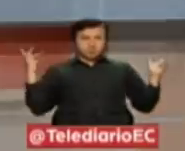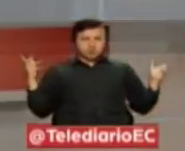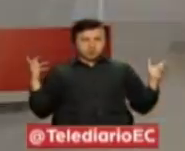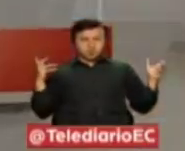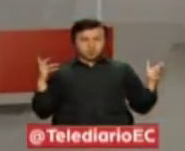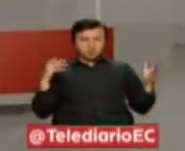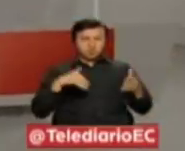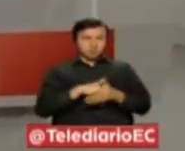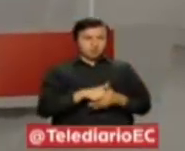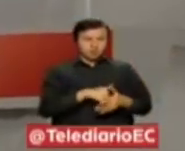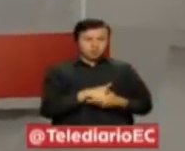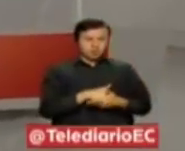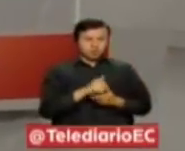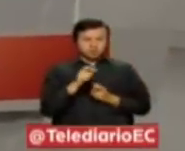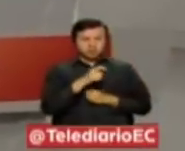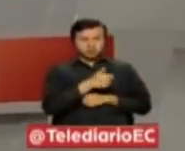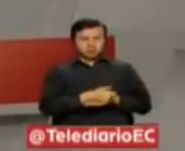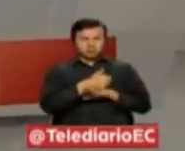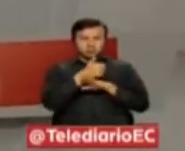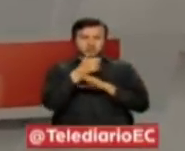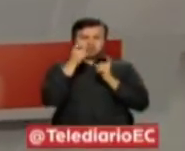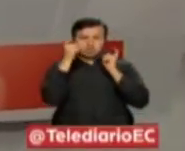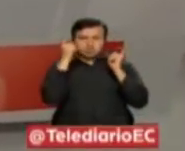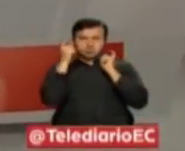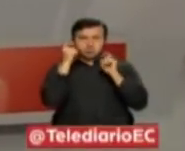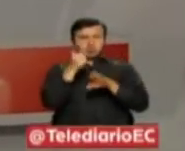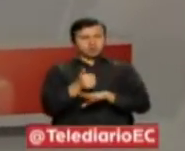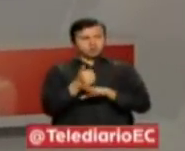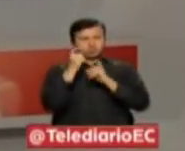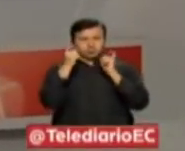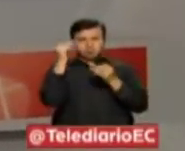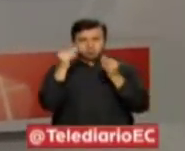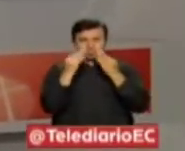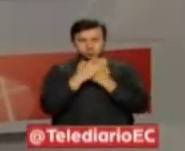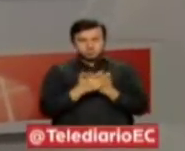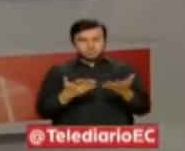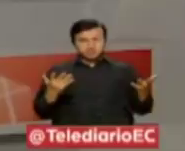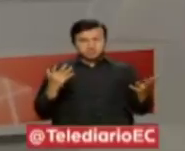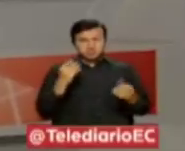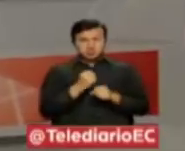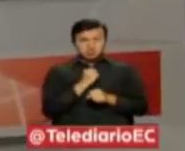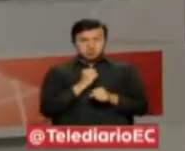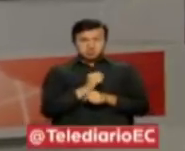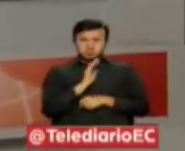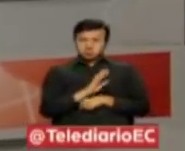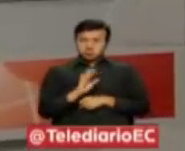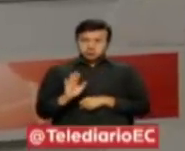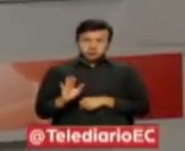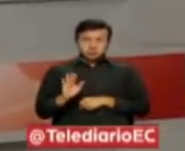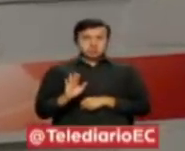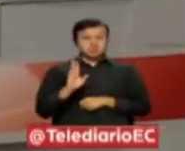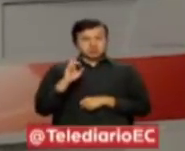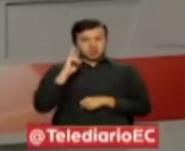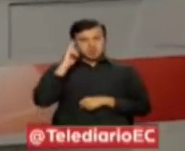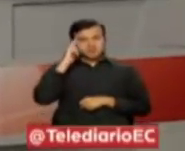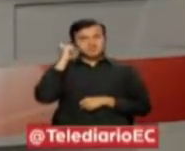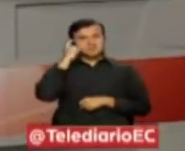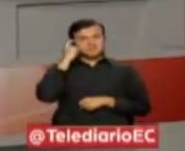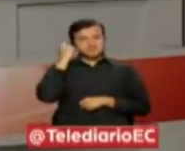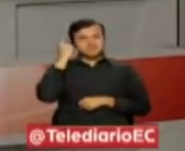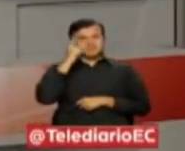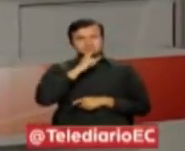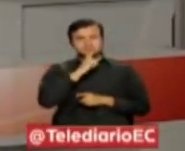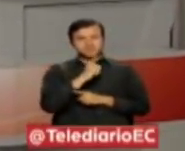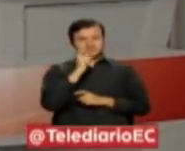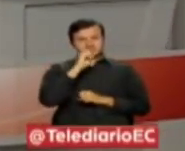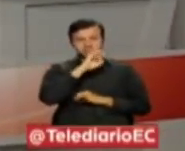impedía que las autoridades, que los organismos de control, que los organismos de justicia hicieran su trabajo. En este sentido, entiendo y